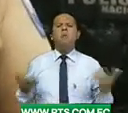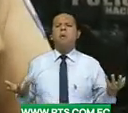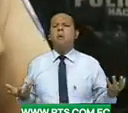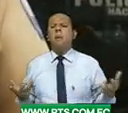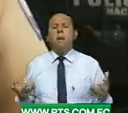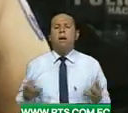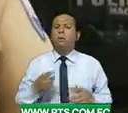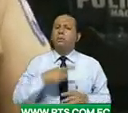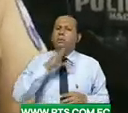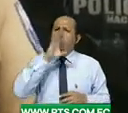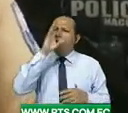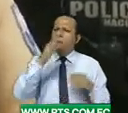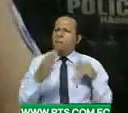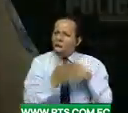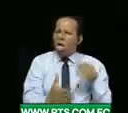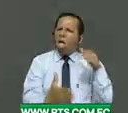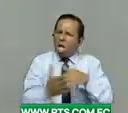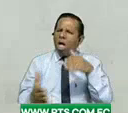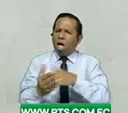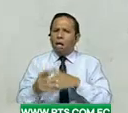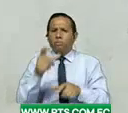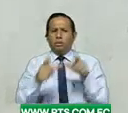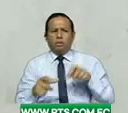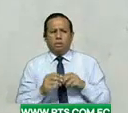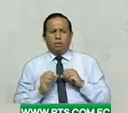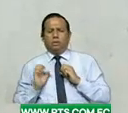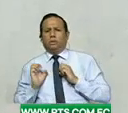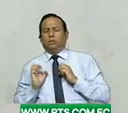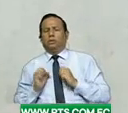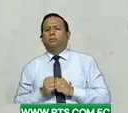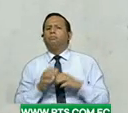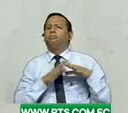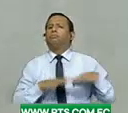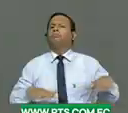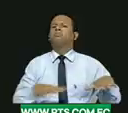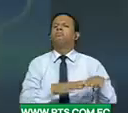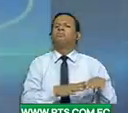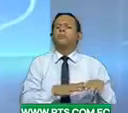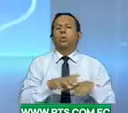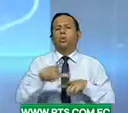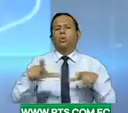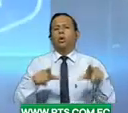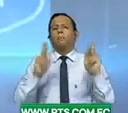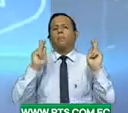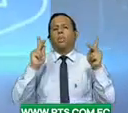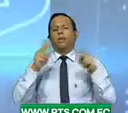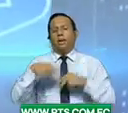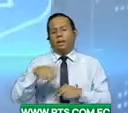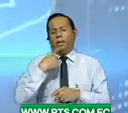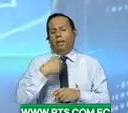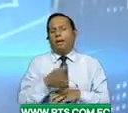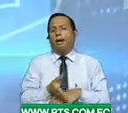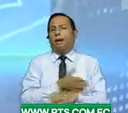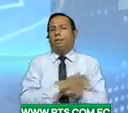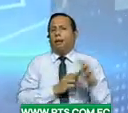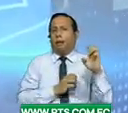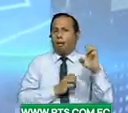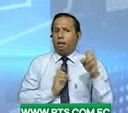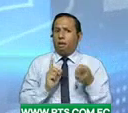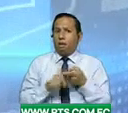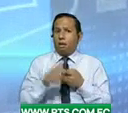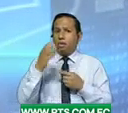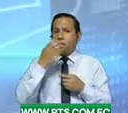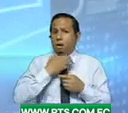temor. El sector pertenece al distrito Portete, donde de enero a agosto del 2021